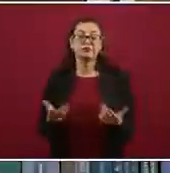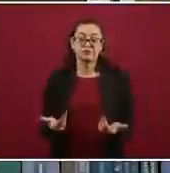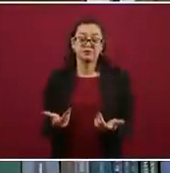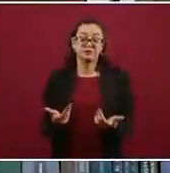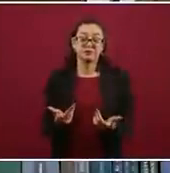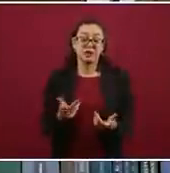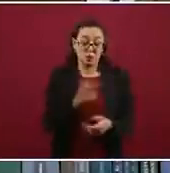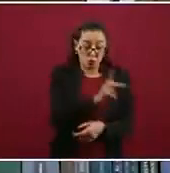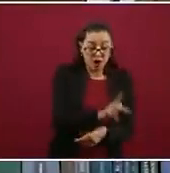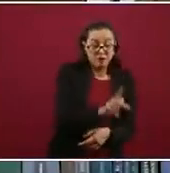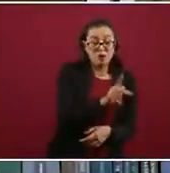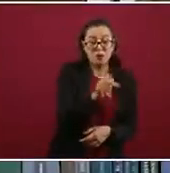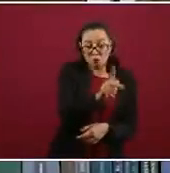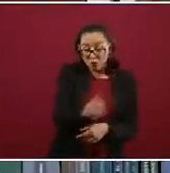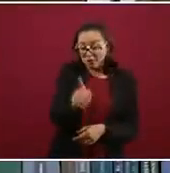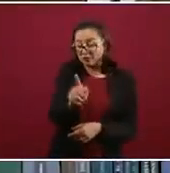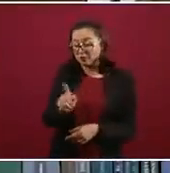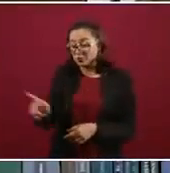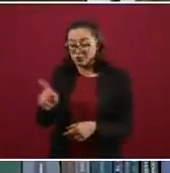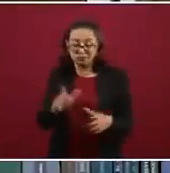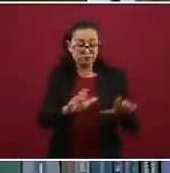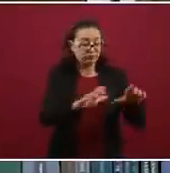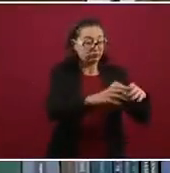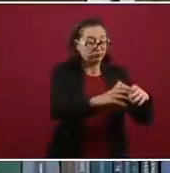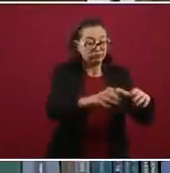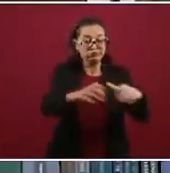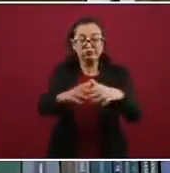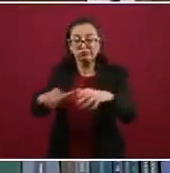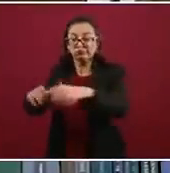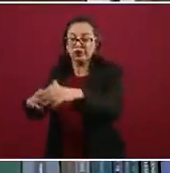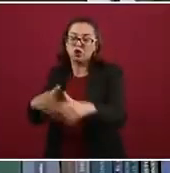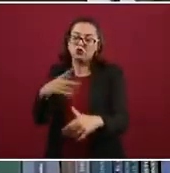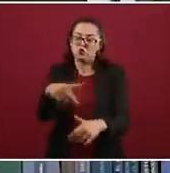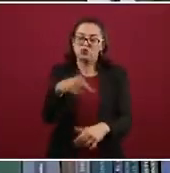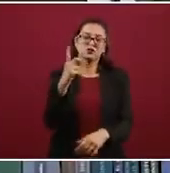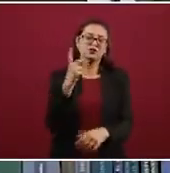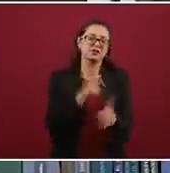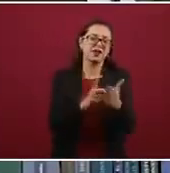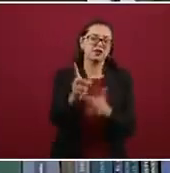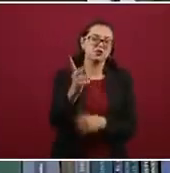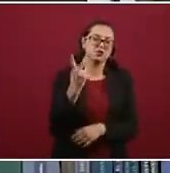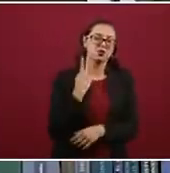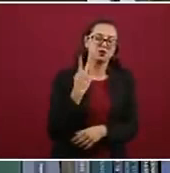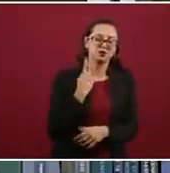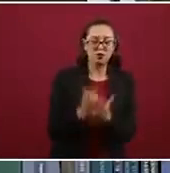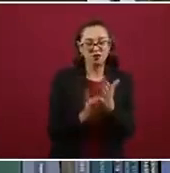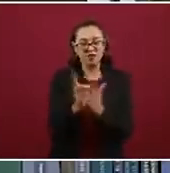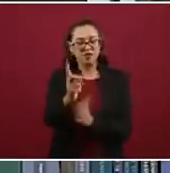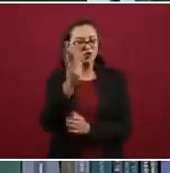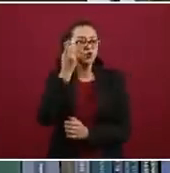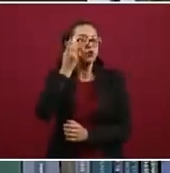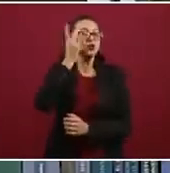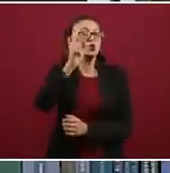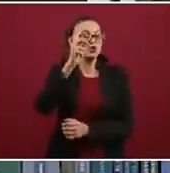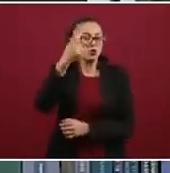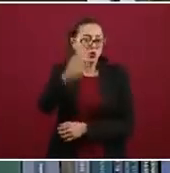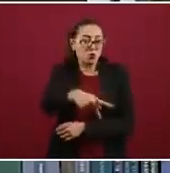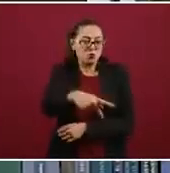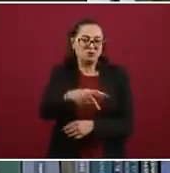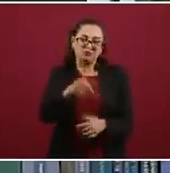de los pueblos tenían derechos políticos y derechos de propiedad en los